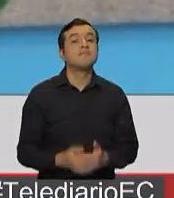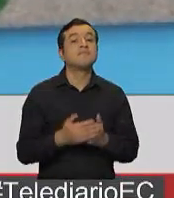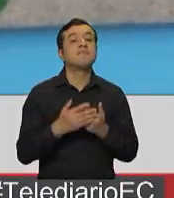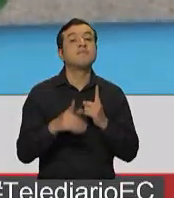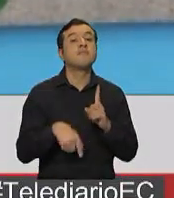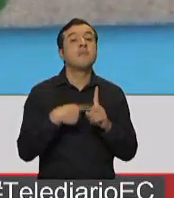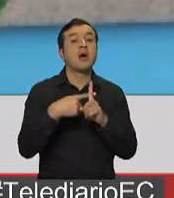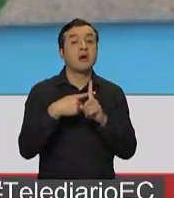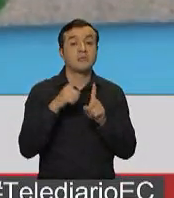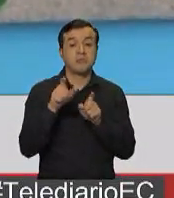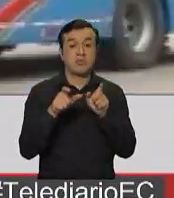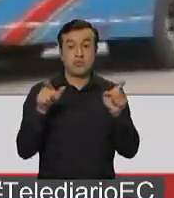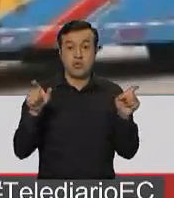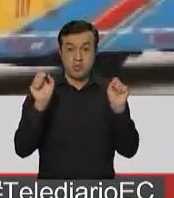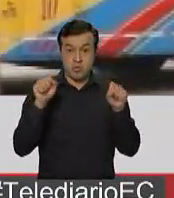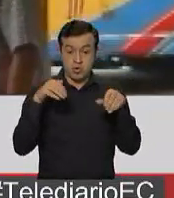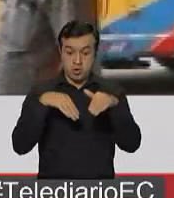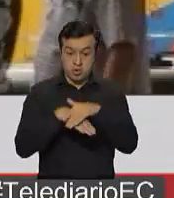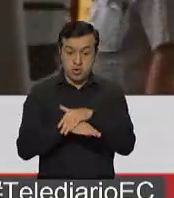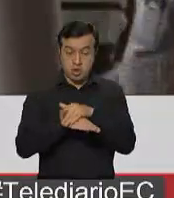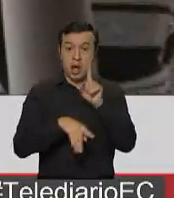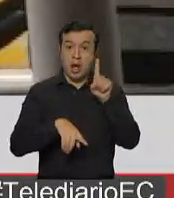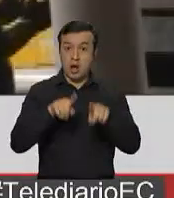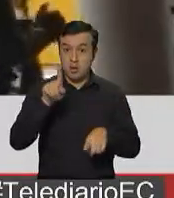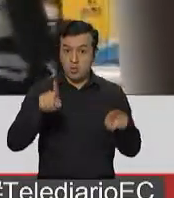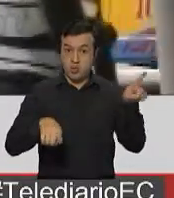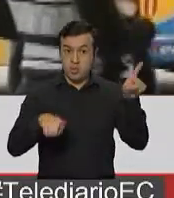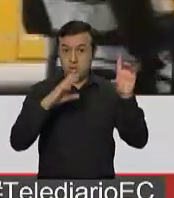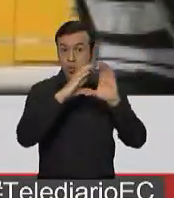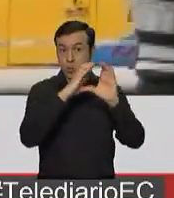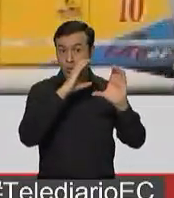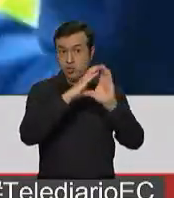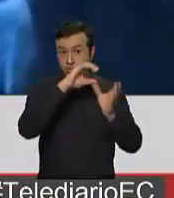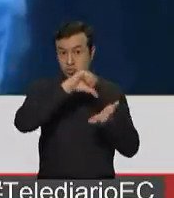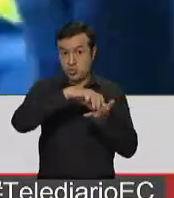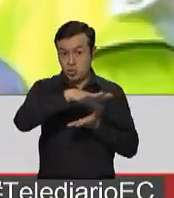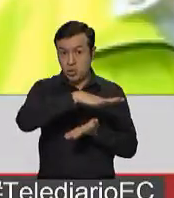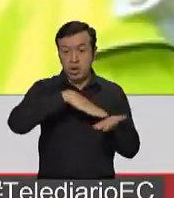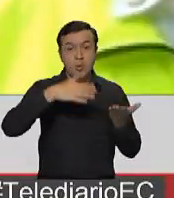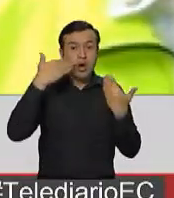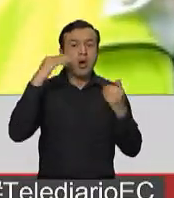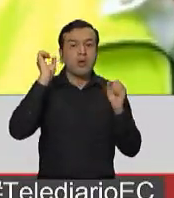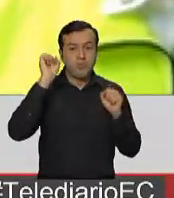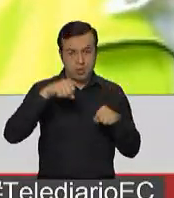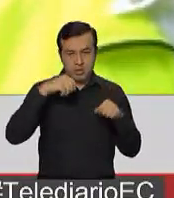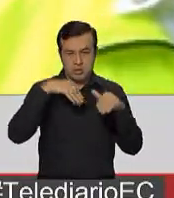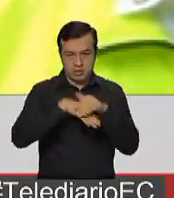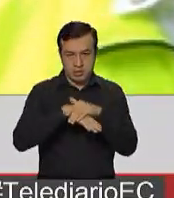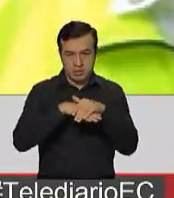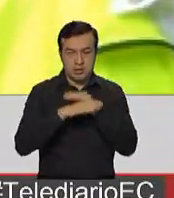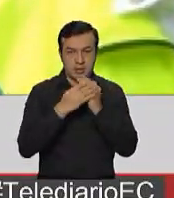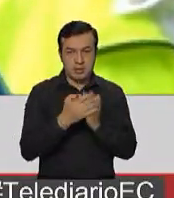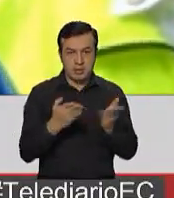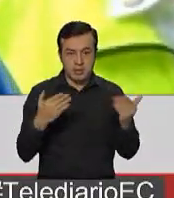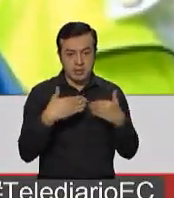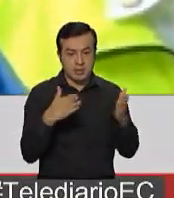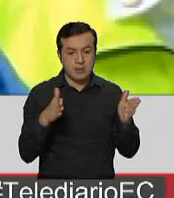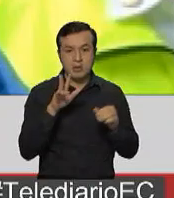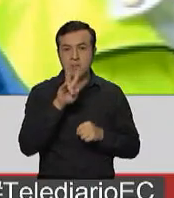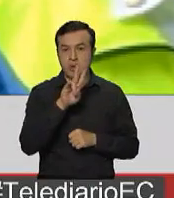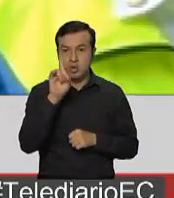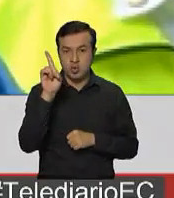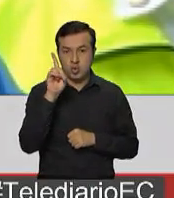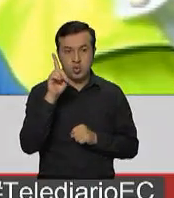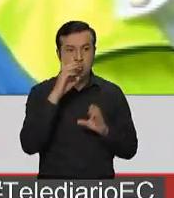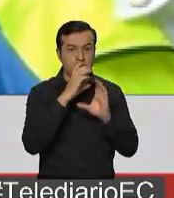ha permitido el ingreso a la terminal de algunas rutas de buses urbanos. Del lado de donde llegan los buses urbanos, hemos habilitado 21